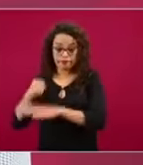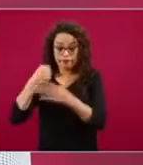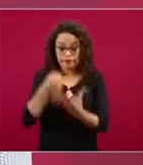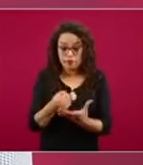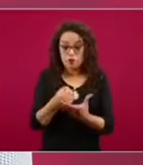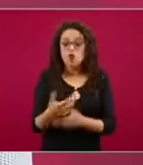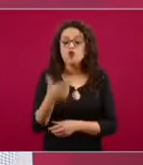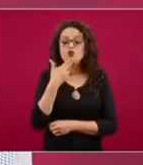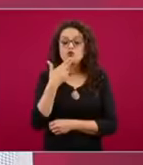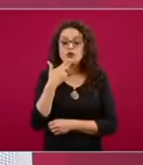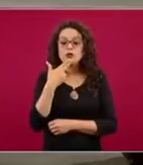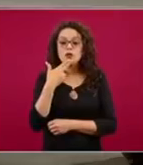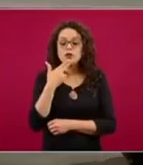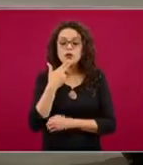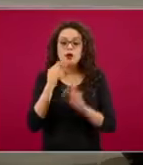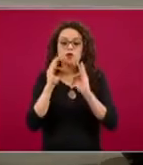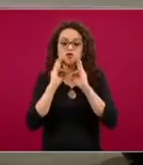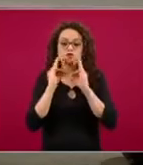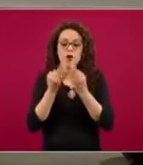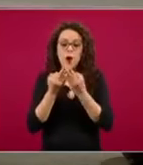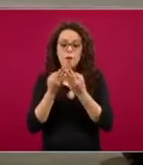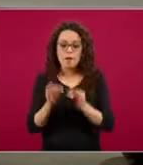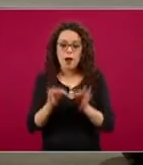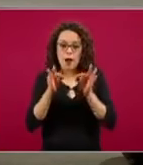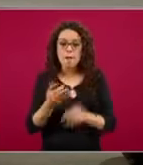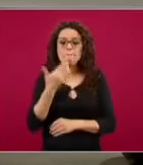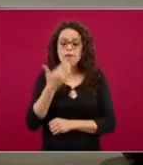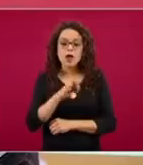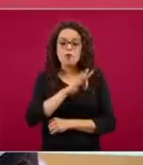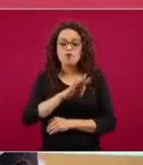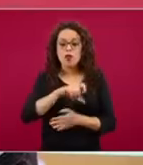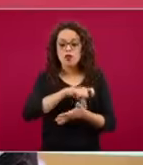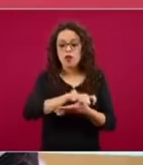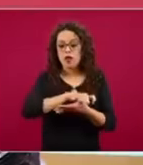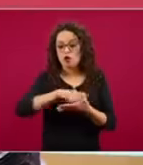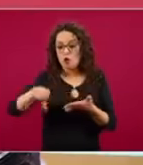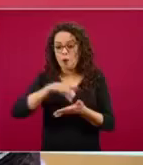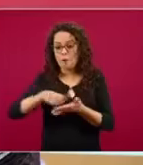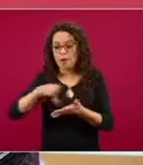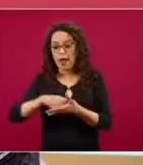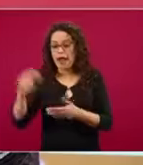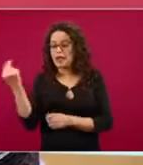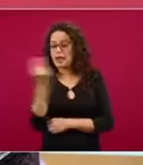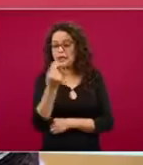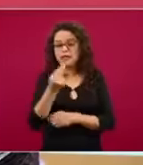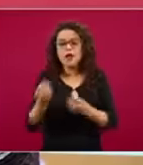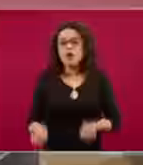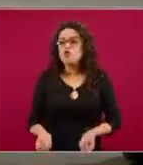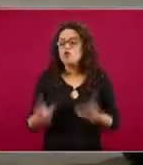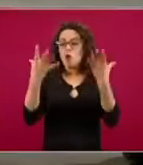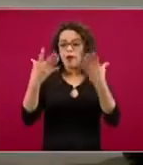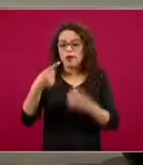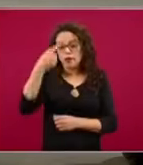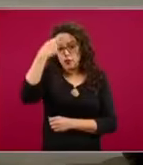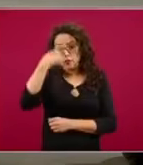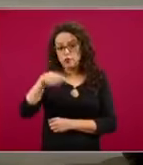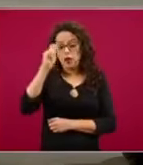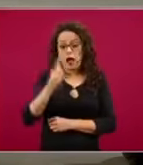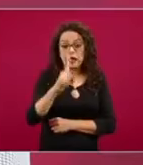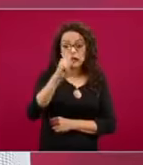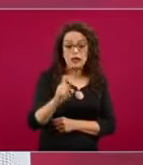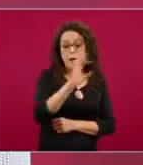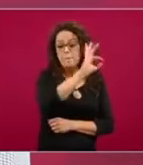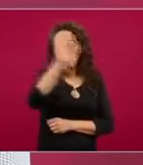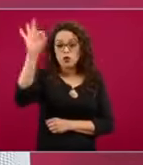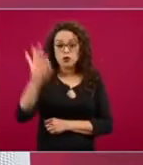utilizados de la manera que permitan comprar toda la vacuna que se requiera para poder cubrir sobre todo al 100%